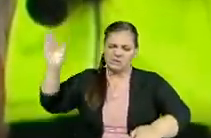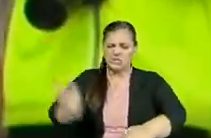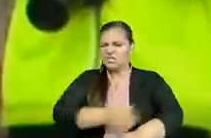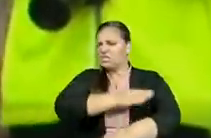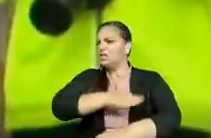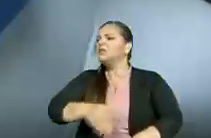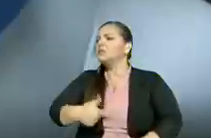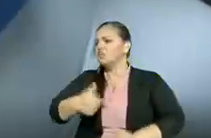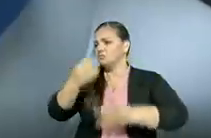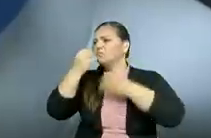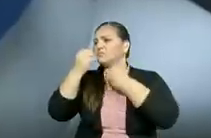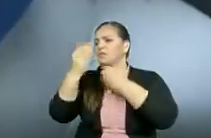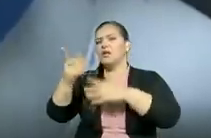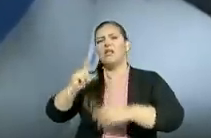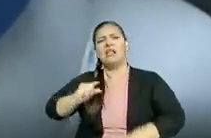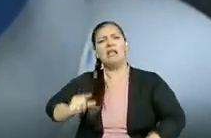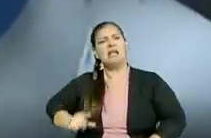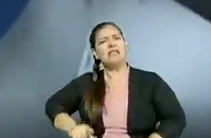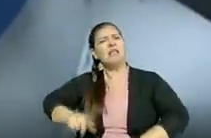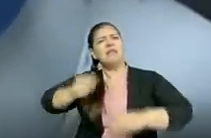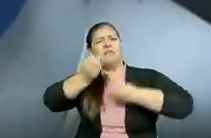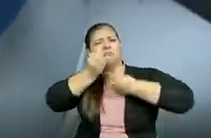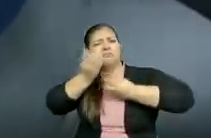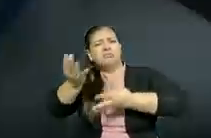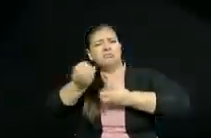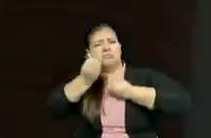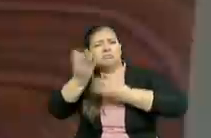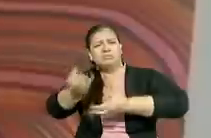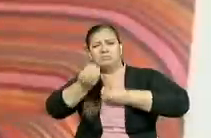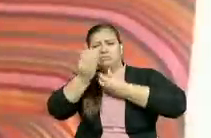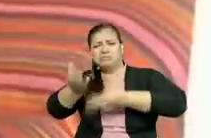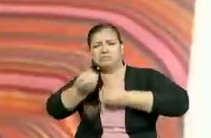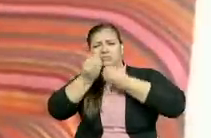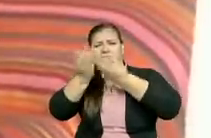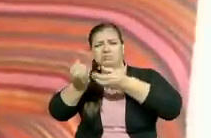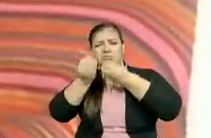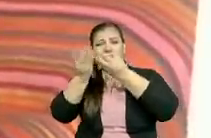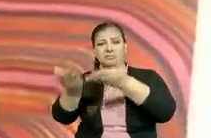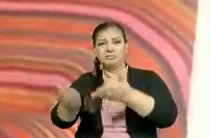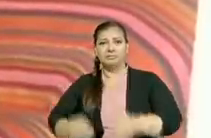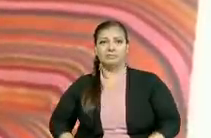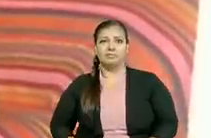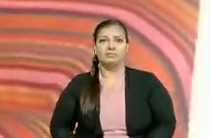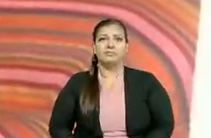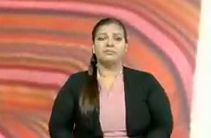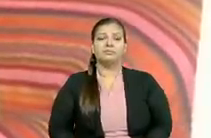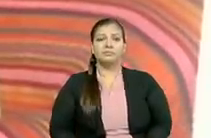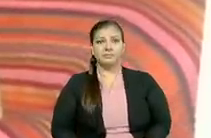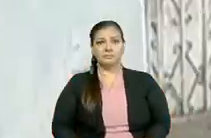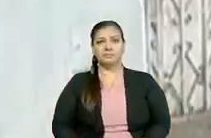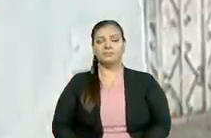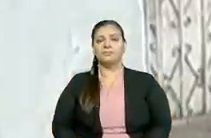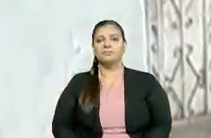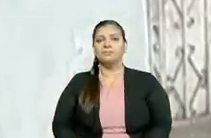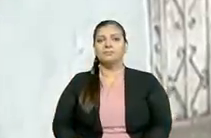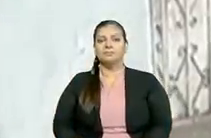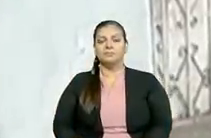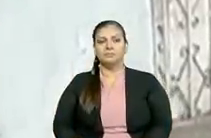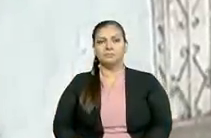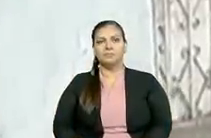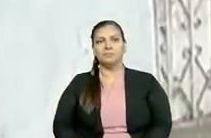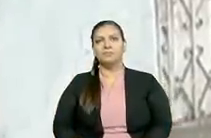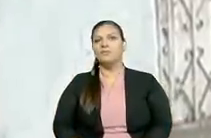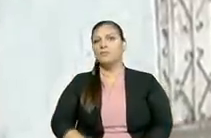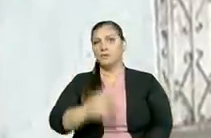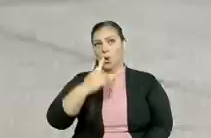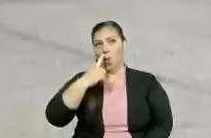a ella y se había sido con esta otra chica, se había estado en amor con la otra chica, así dice. El dueño del departamento